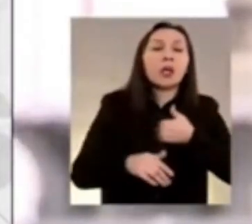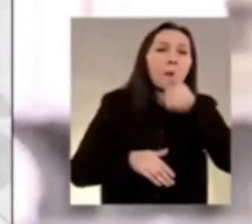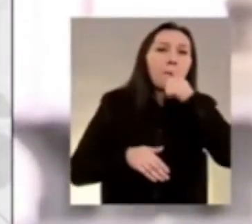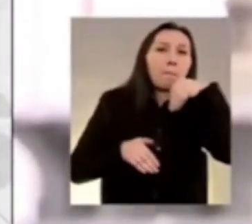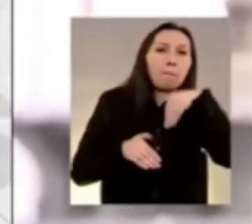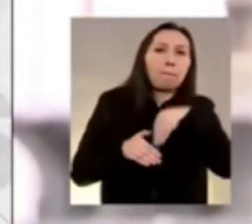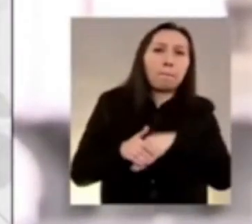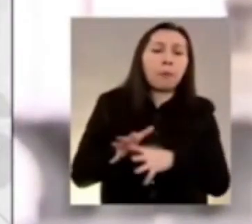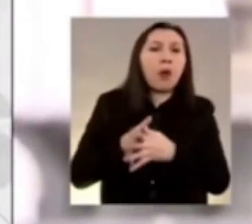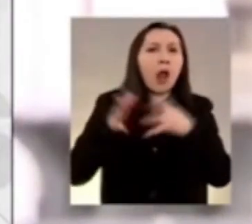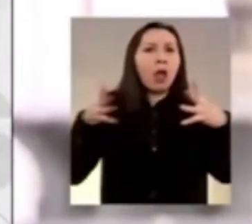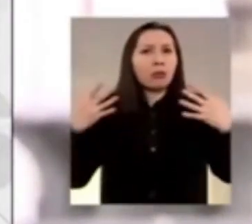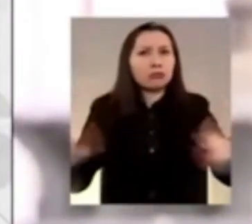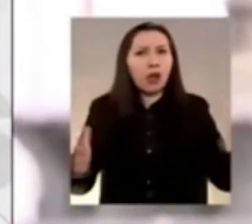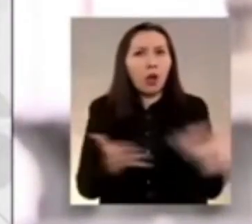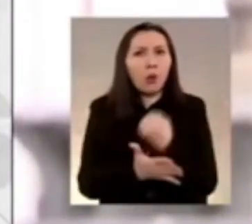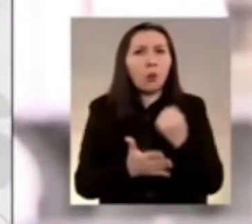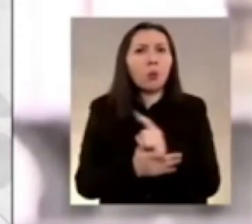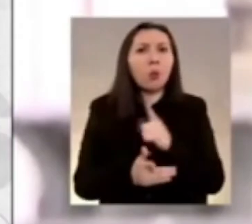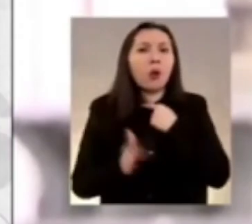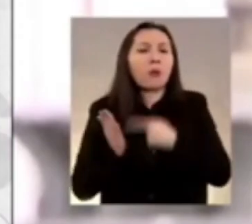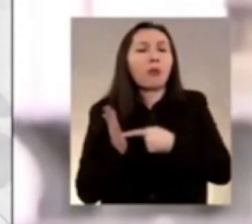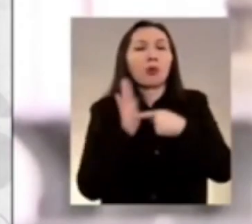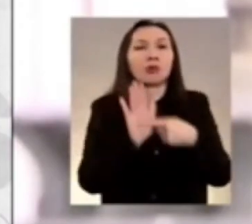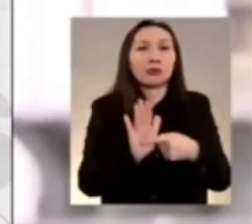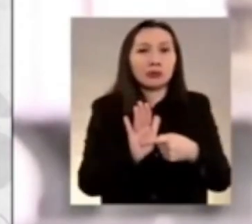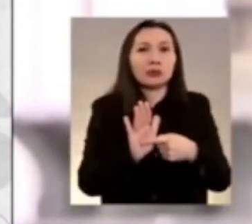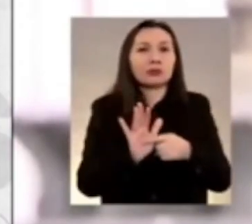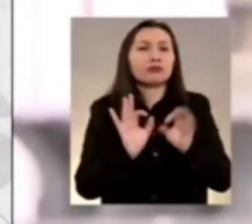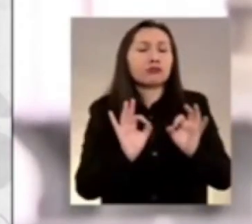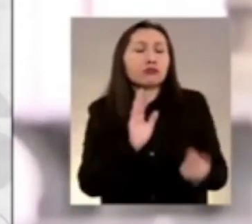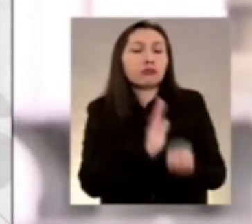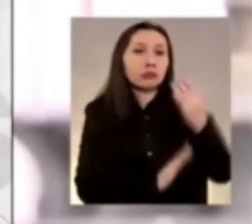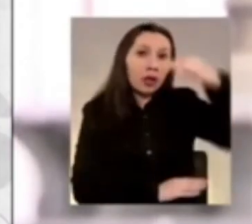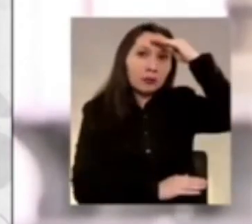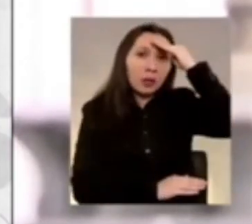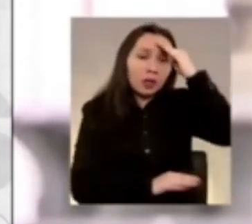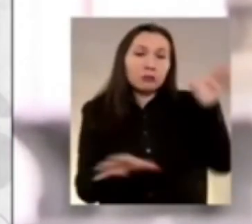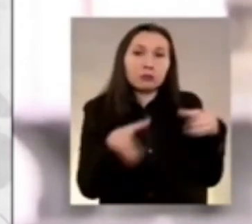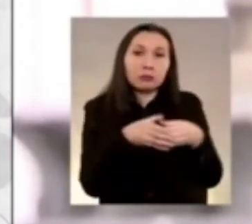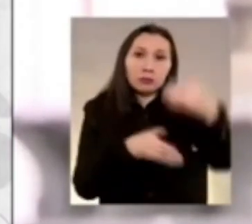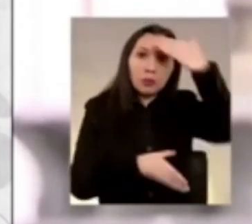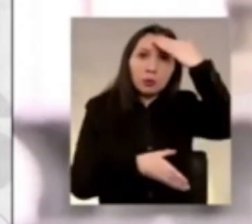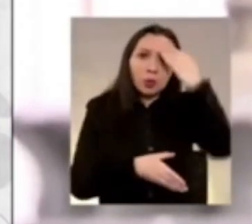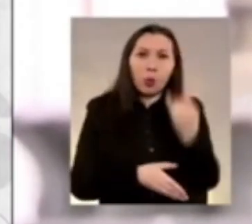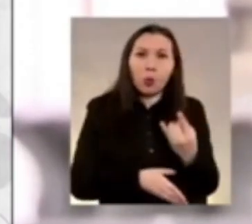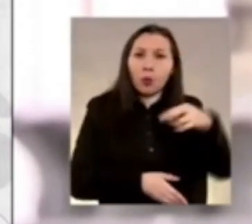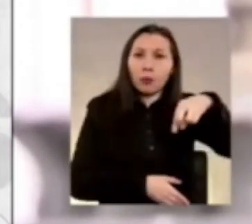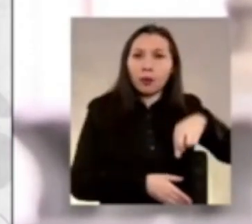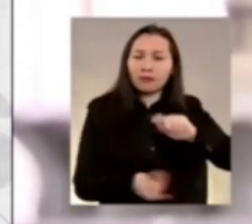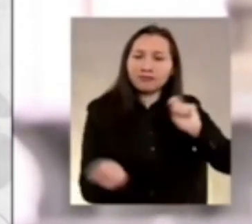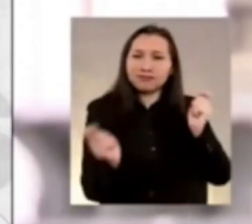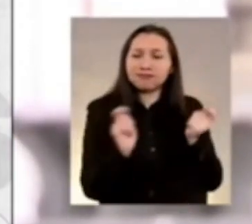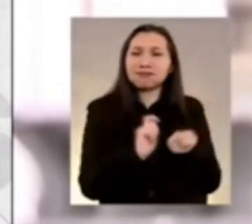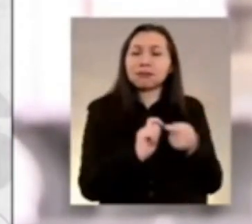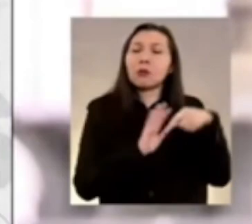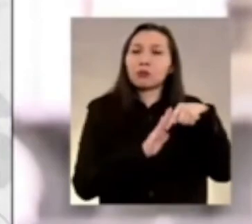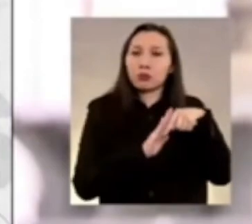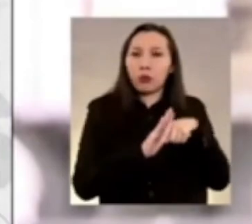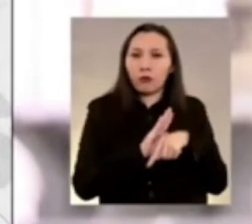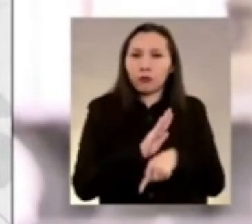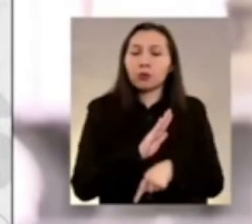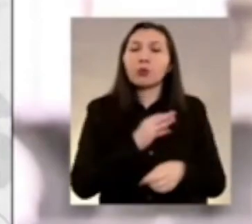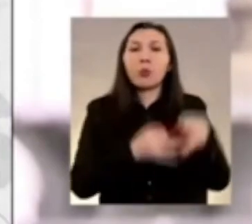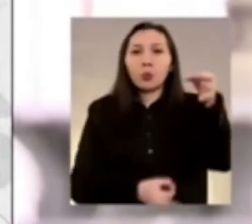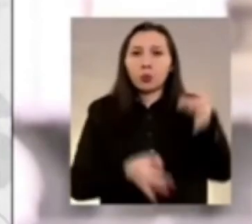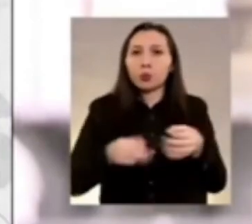esconder esos inmensos logros. La innovadora experiencia de la Unidad Popular representó una transformación profunda